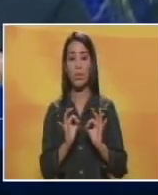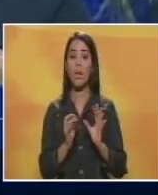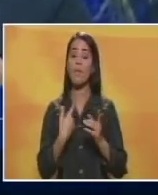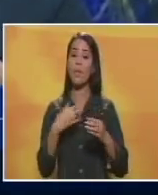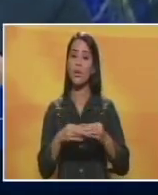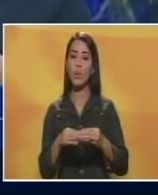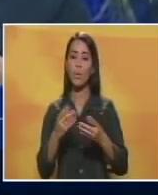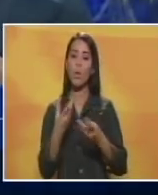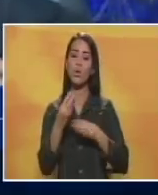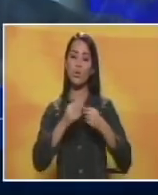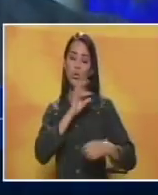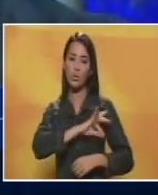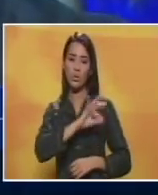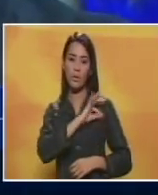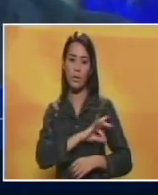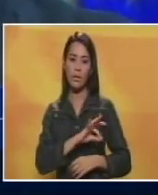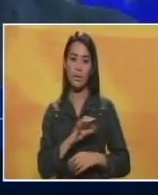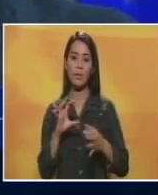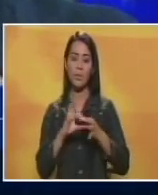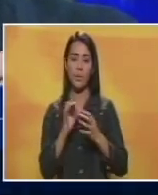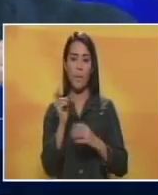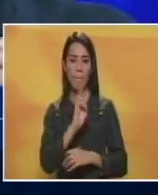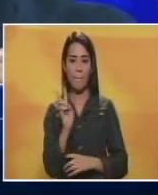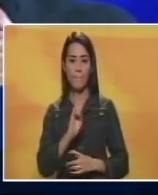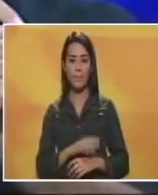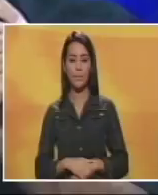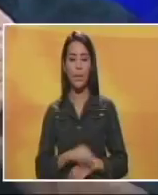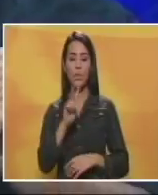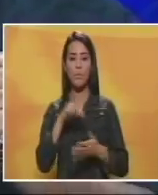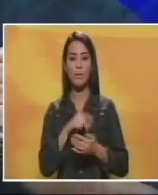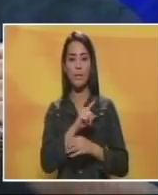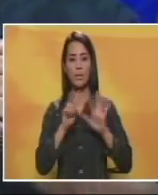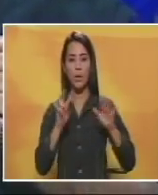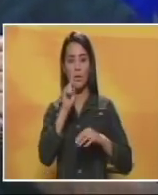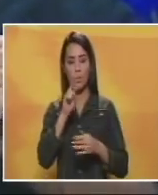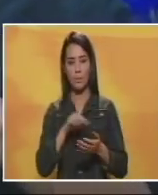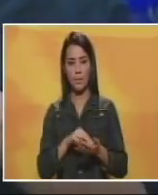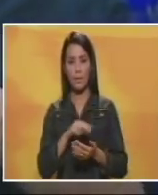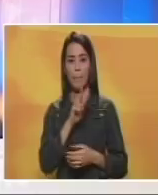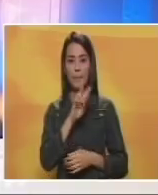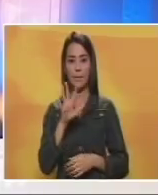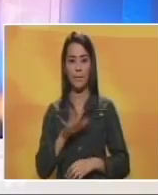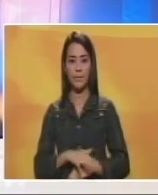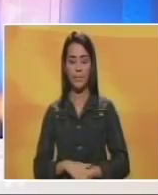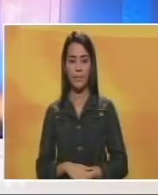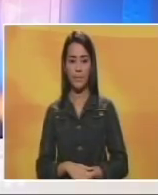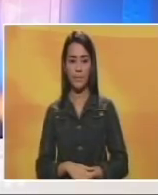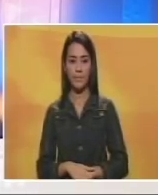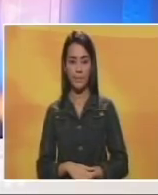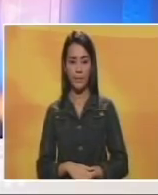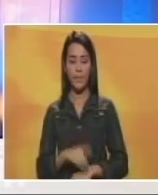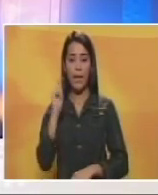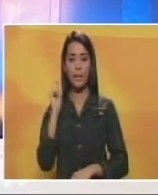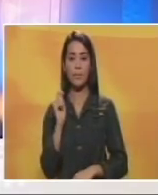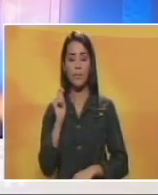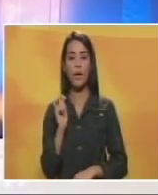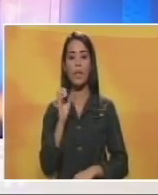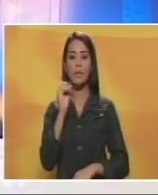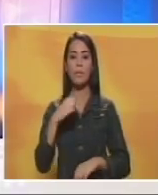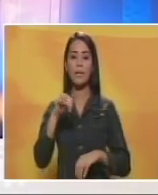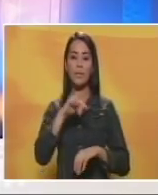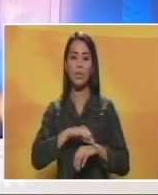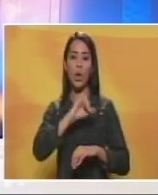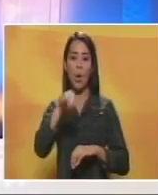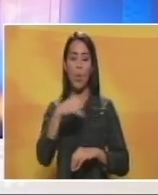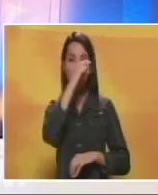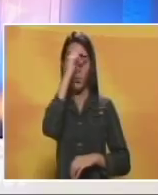Partido Socialista Unido de Venezuela entre el periodo 2019-2025. El diputado de la Asamblea Nacional, Julio